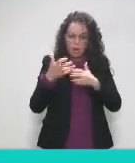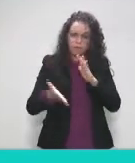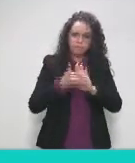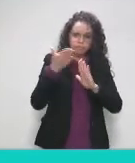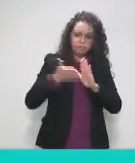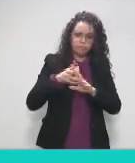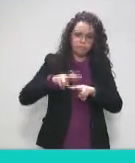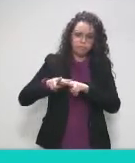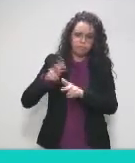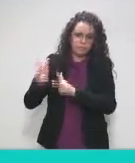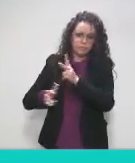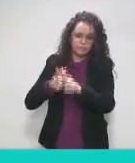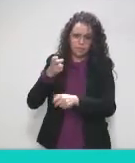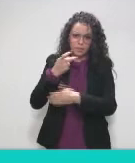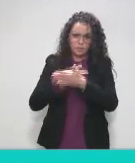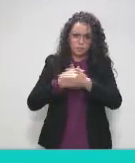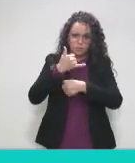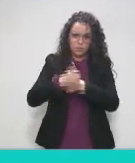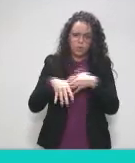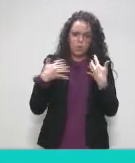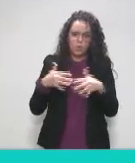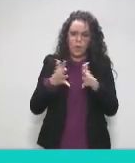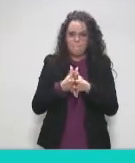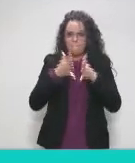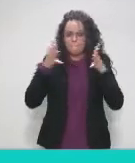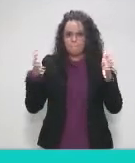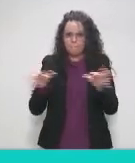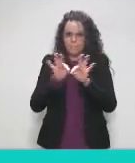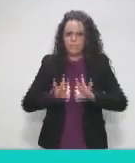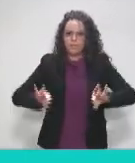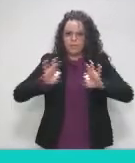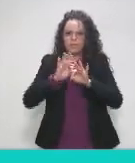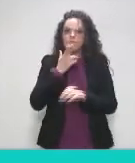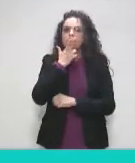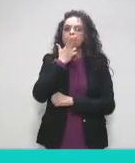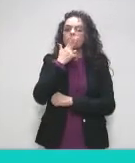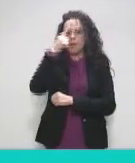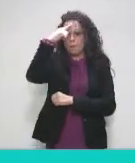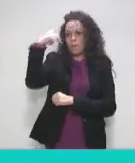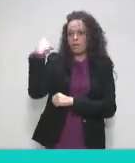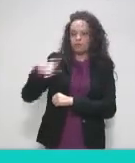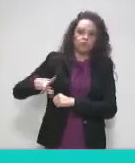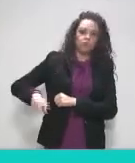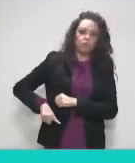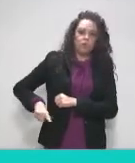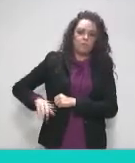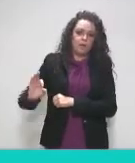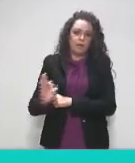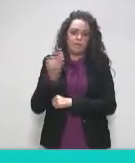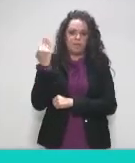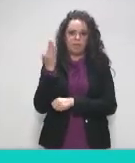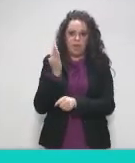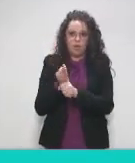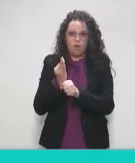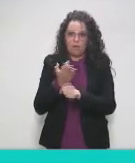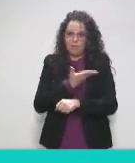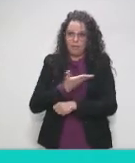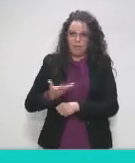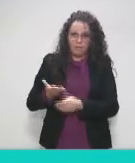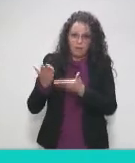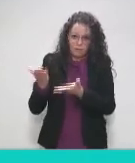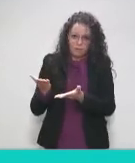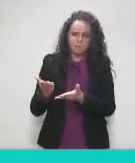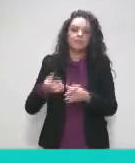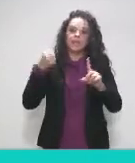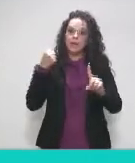permiten la ejecución de un proyecto de infraestructura que es clave para la administración pública federal que claramente tiene efectos sobre el